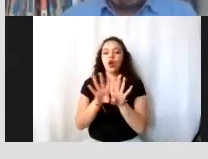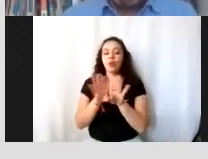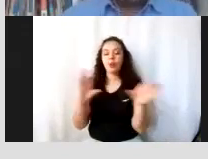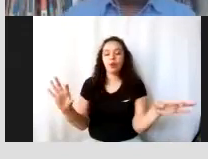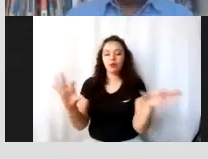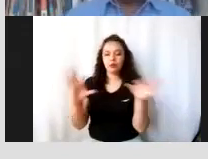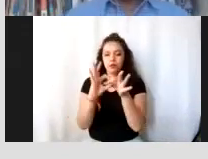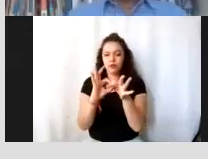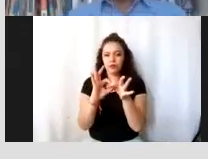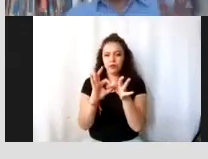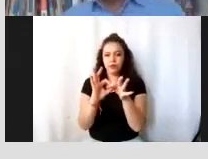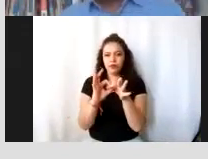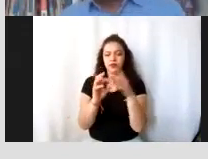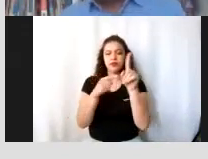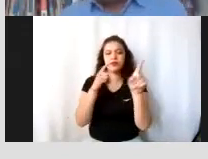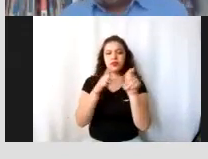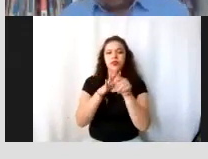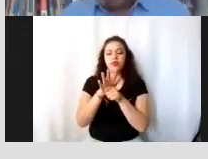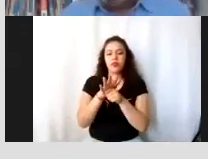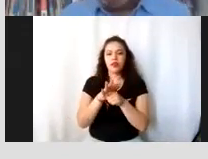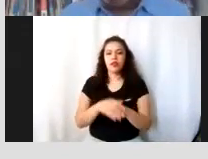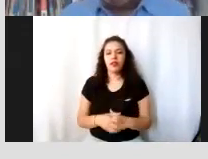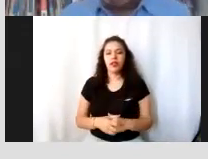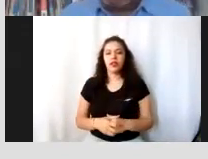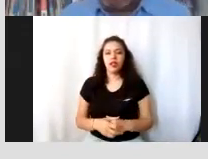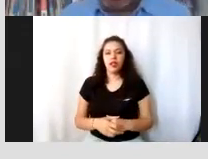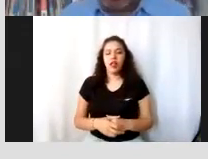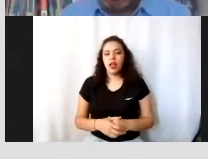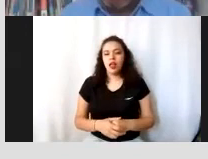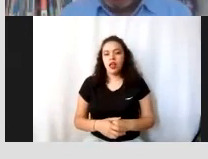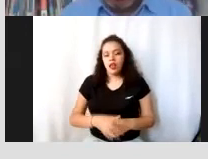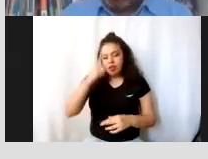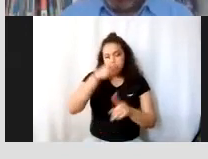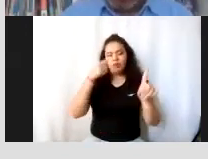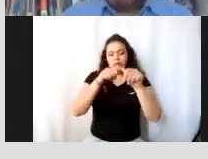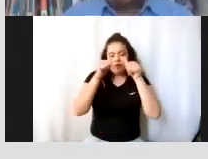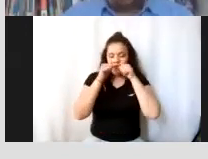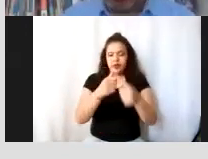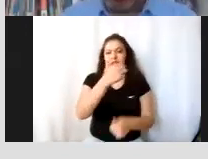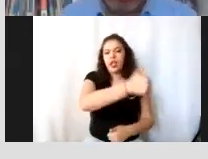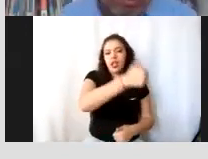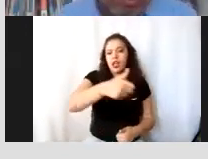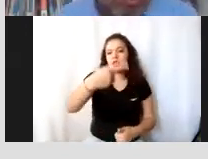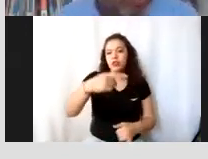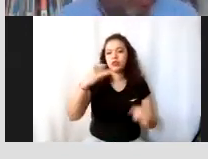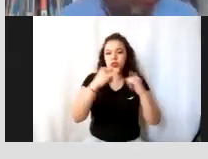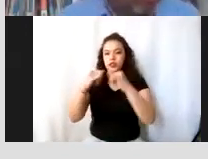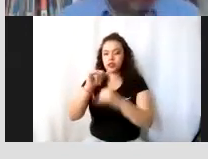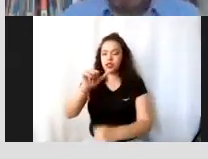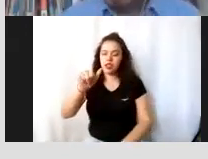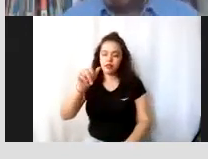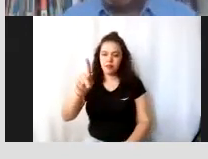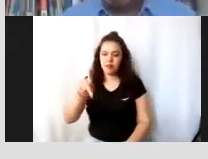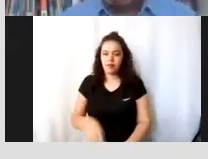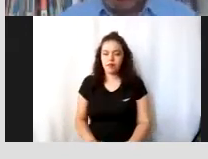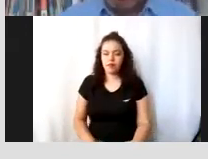prevista. Y en este caso la finalidad está ligada a el objeto asistencial de cada una de las instituciones de asistencia privada.